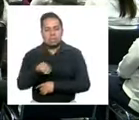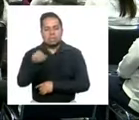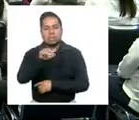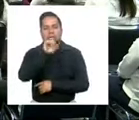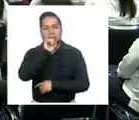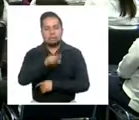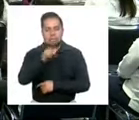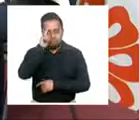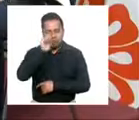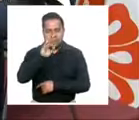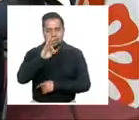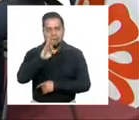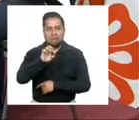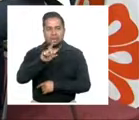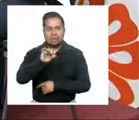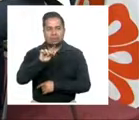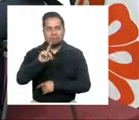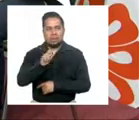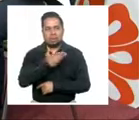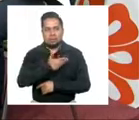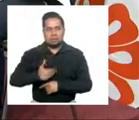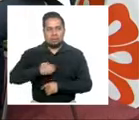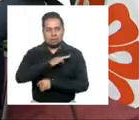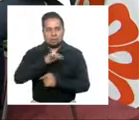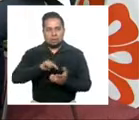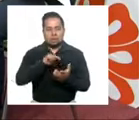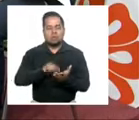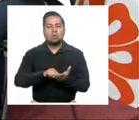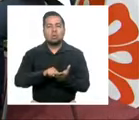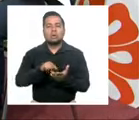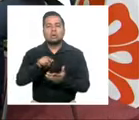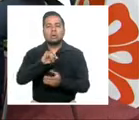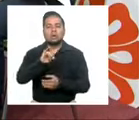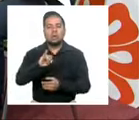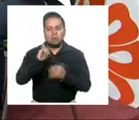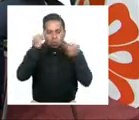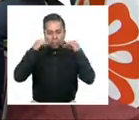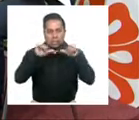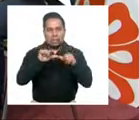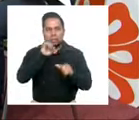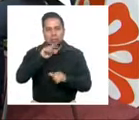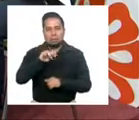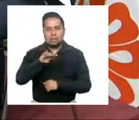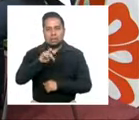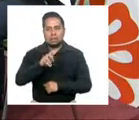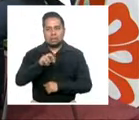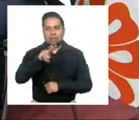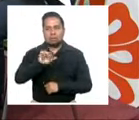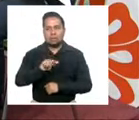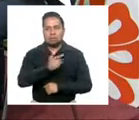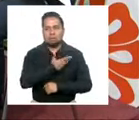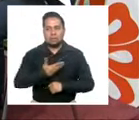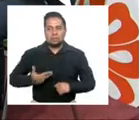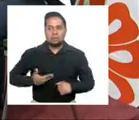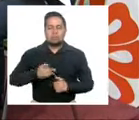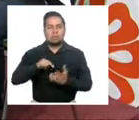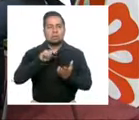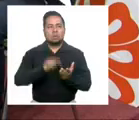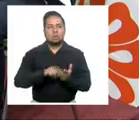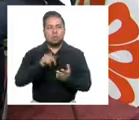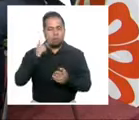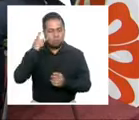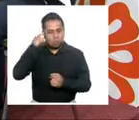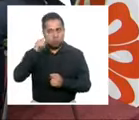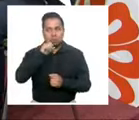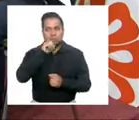a Felipe Juárez Guzmán, presidente municipal de Santa Catarina Juquila, a Minerva Pérez García, presidenta de San Pedro